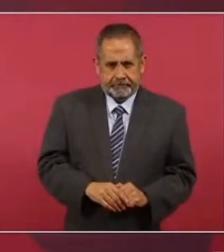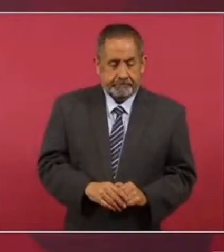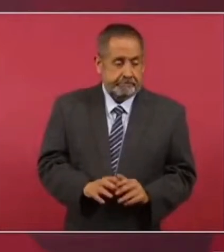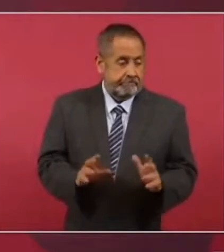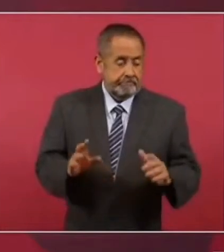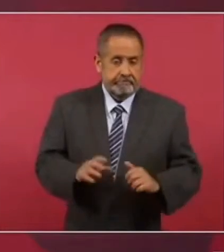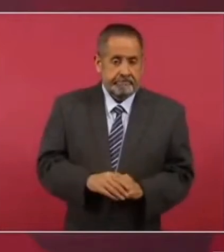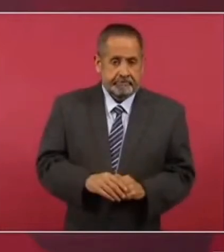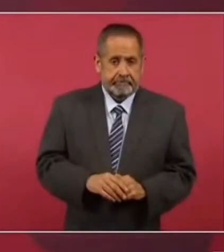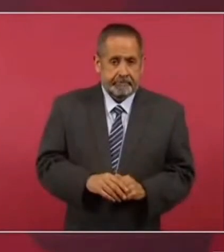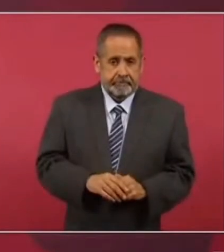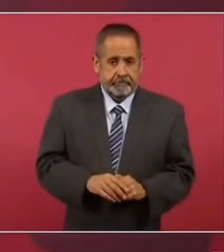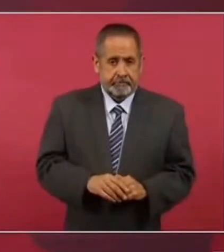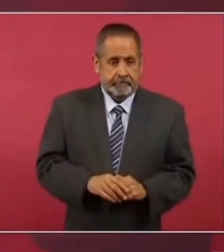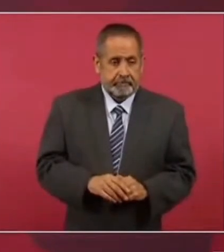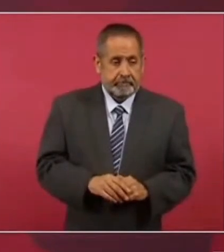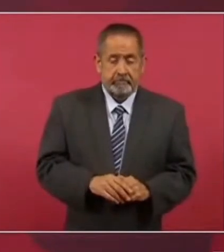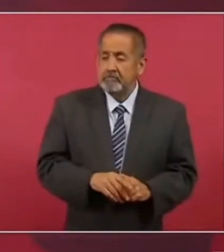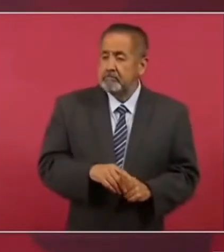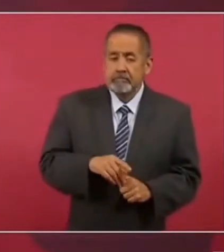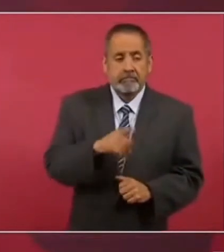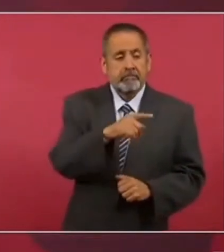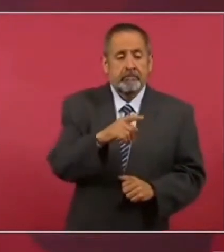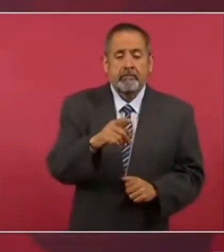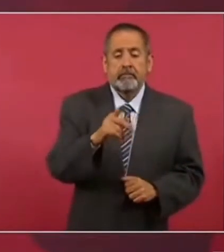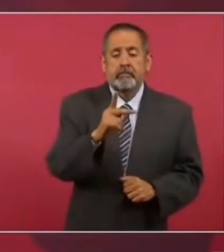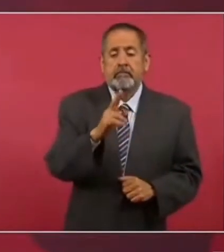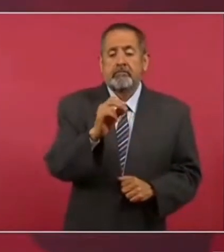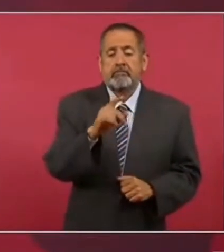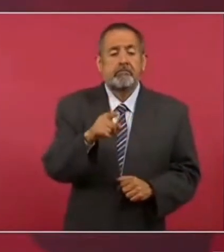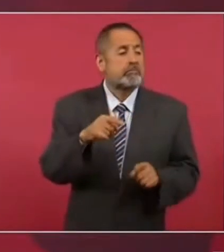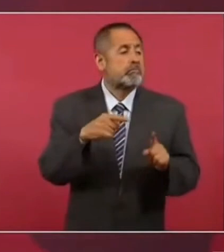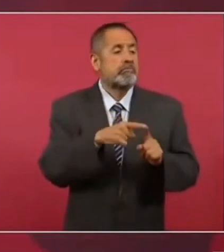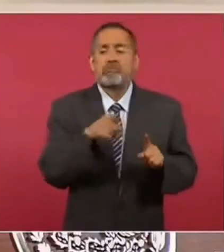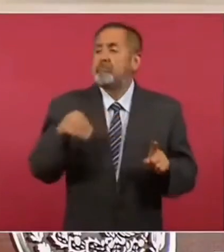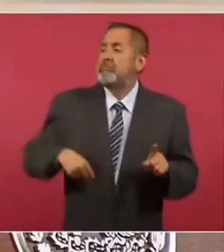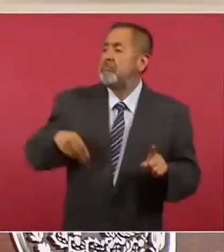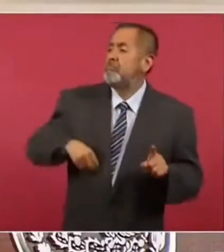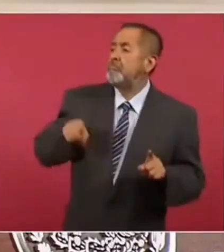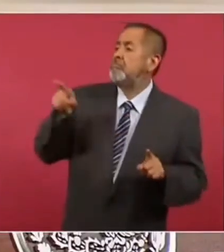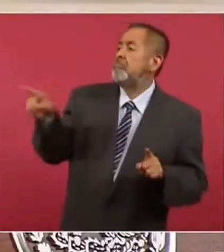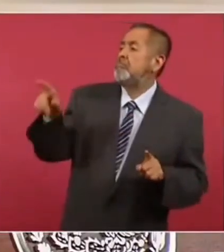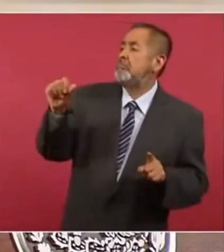nada más que no nos vaya a echar la culpa a nosotros Proceso.